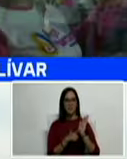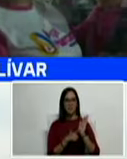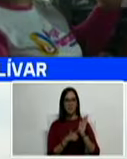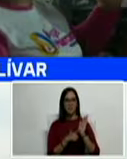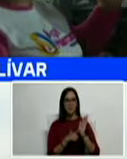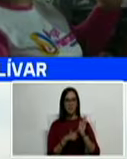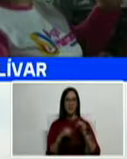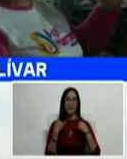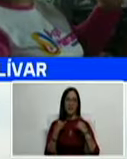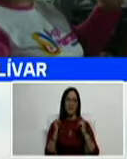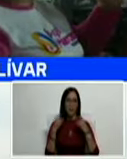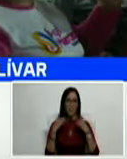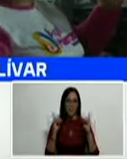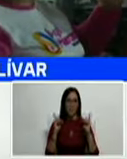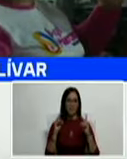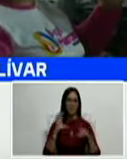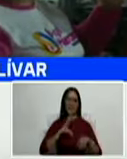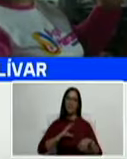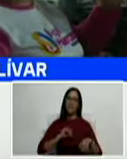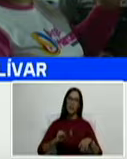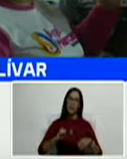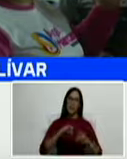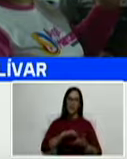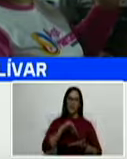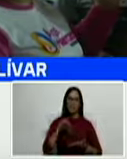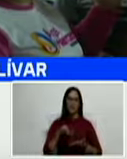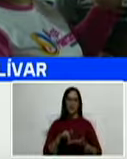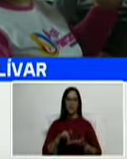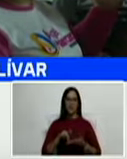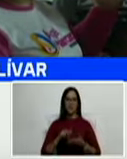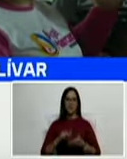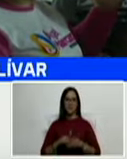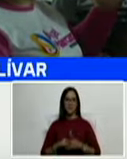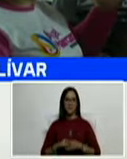de la independencia y la soberanía nacional